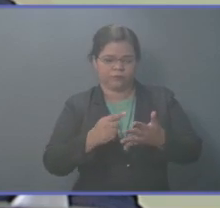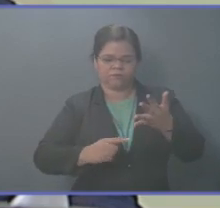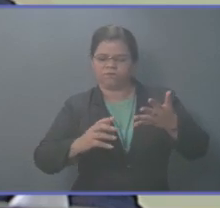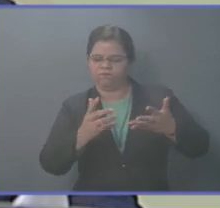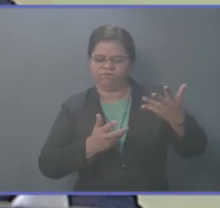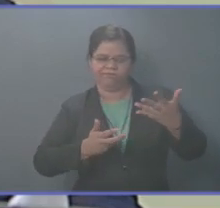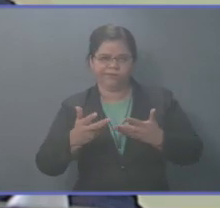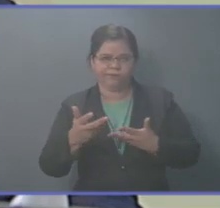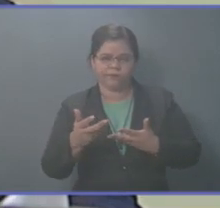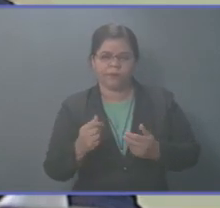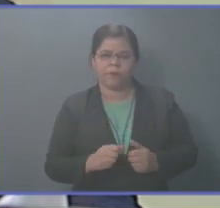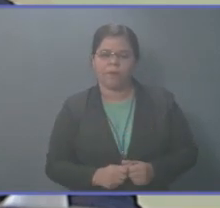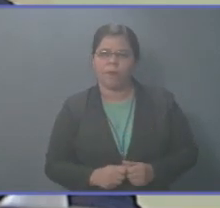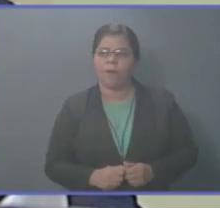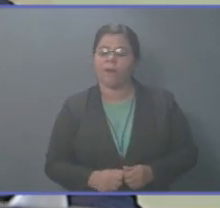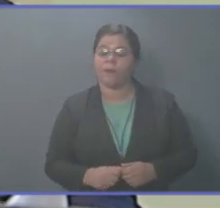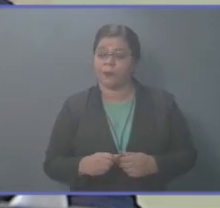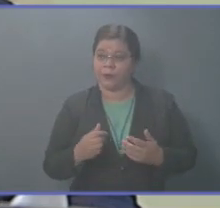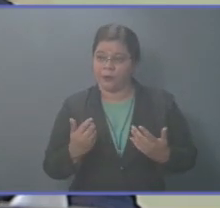acuerdo de